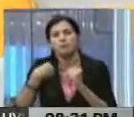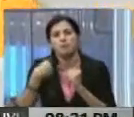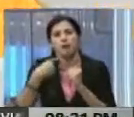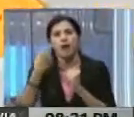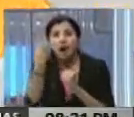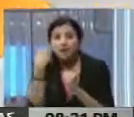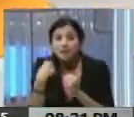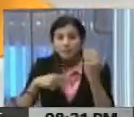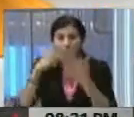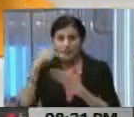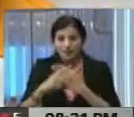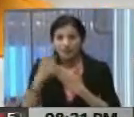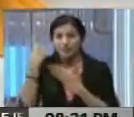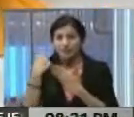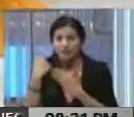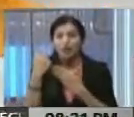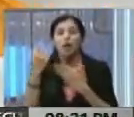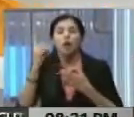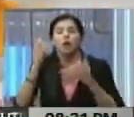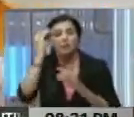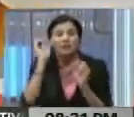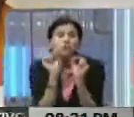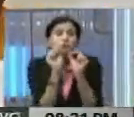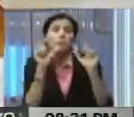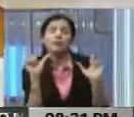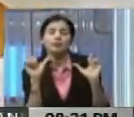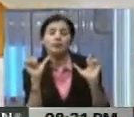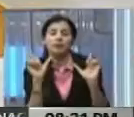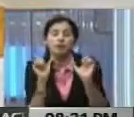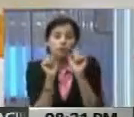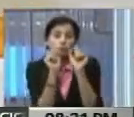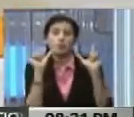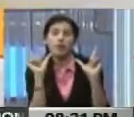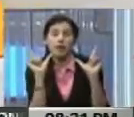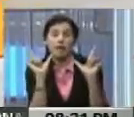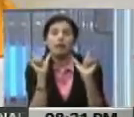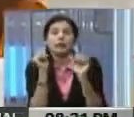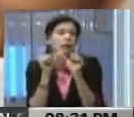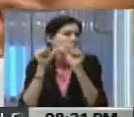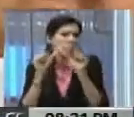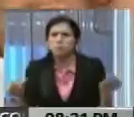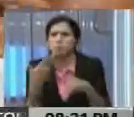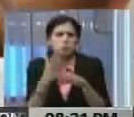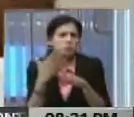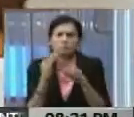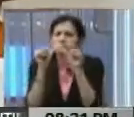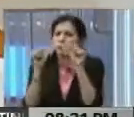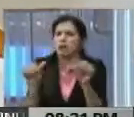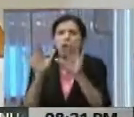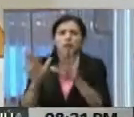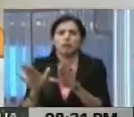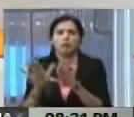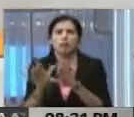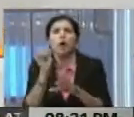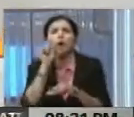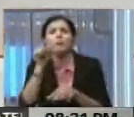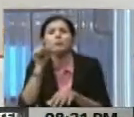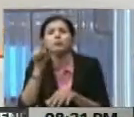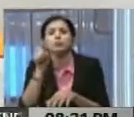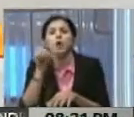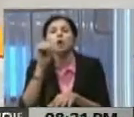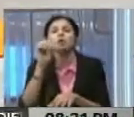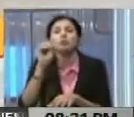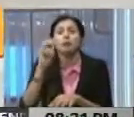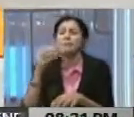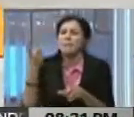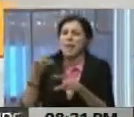ayer para algunos fue de sorpresa y se quedaron ahí incluso. ¿Dónde está? Omari, ¿está la clínica? Omari, que fue la más